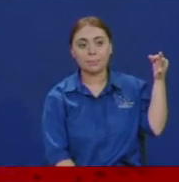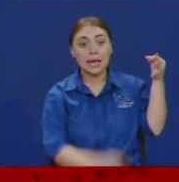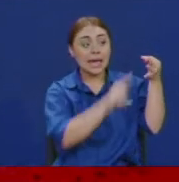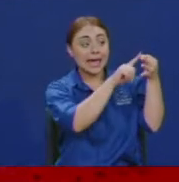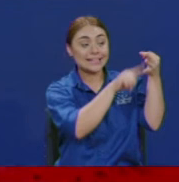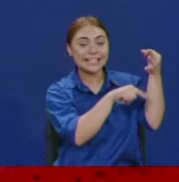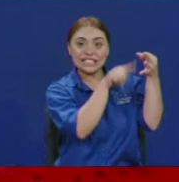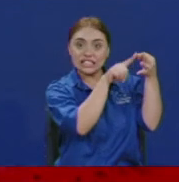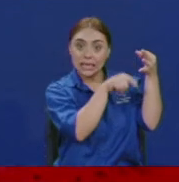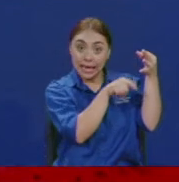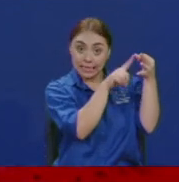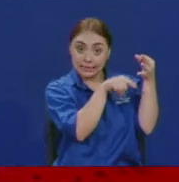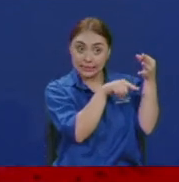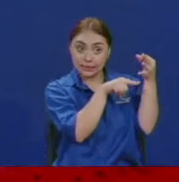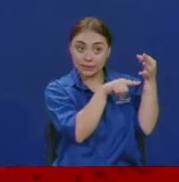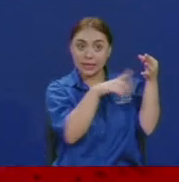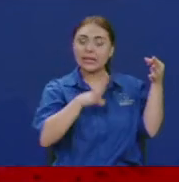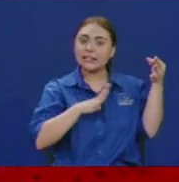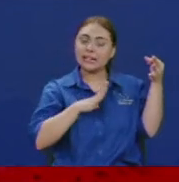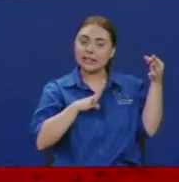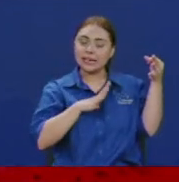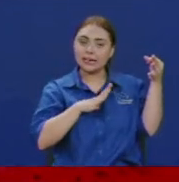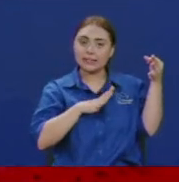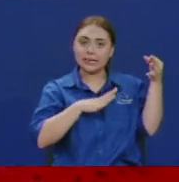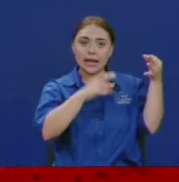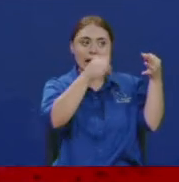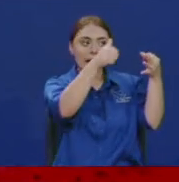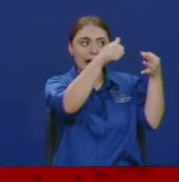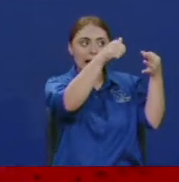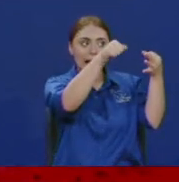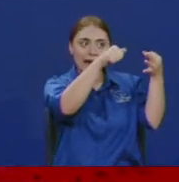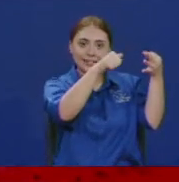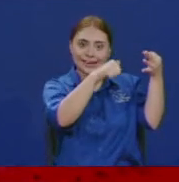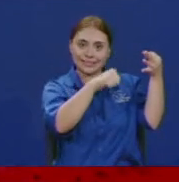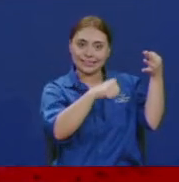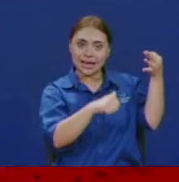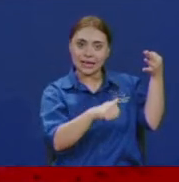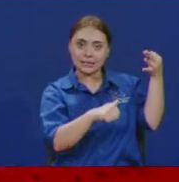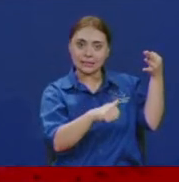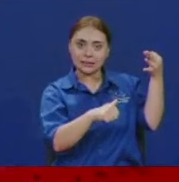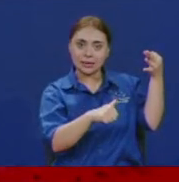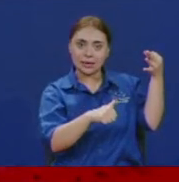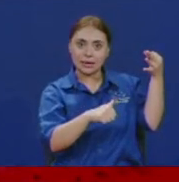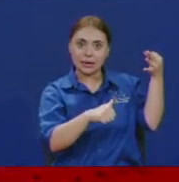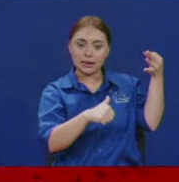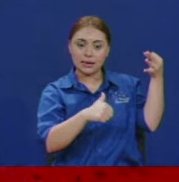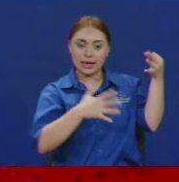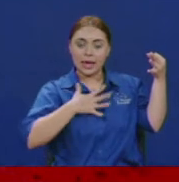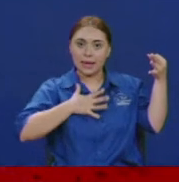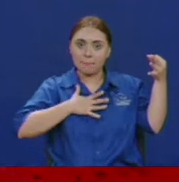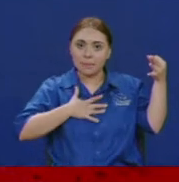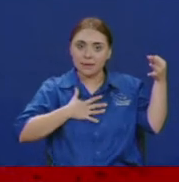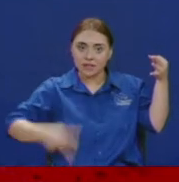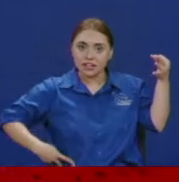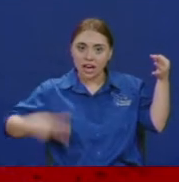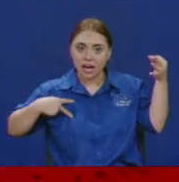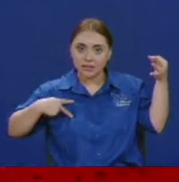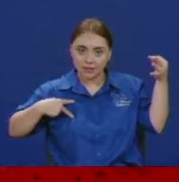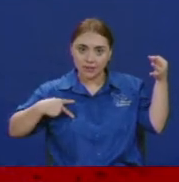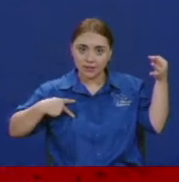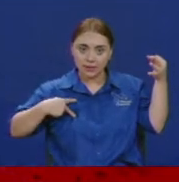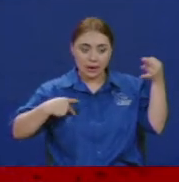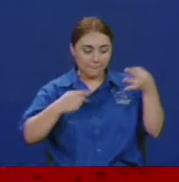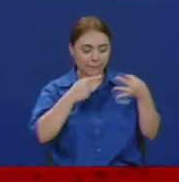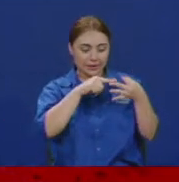tres levaduras tenían que ser detectadas para extirparlas de nosotros y